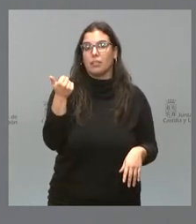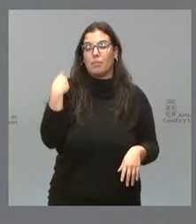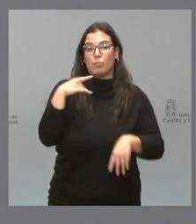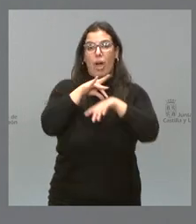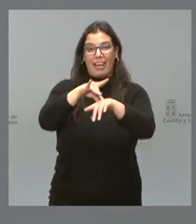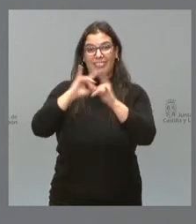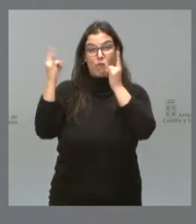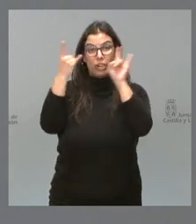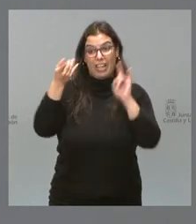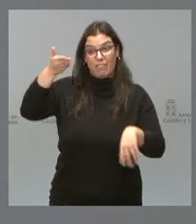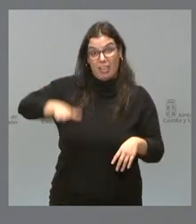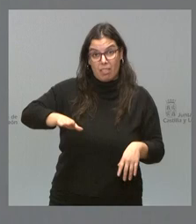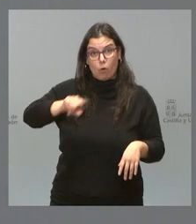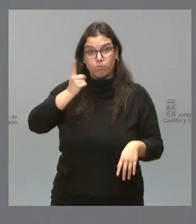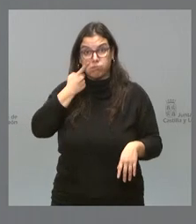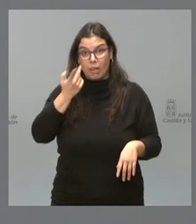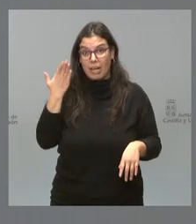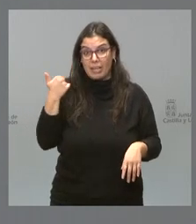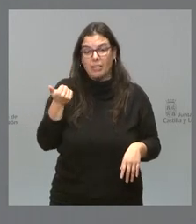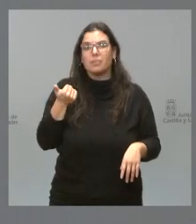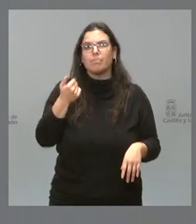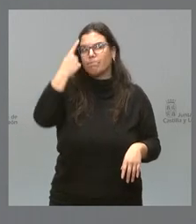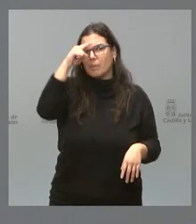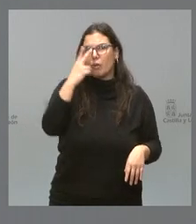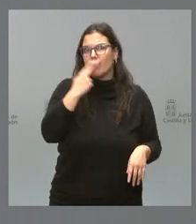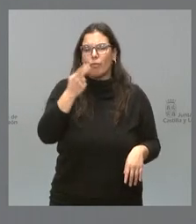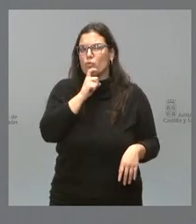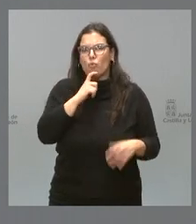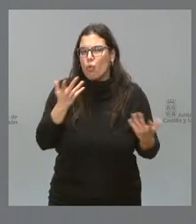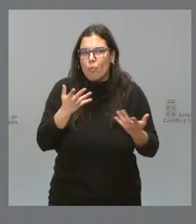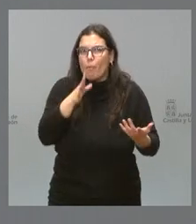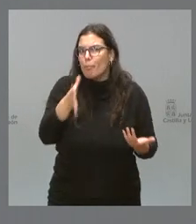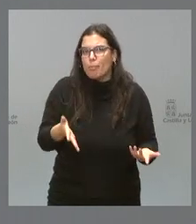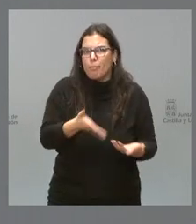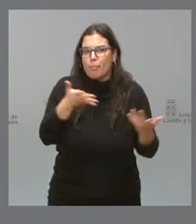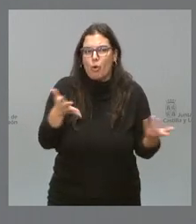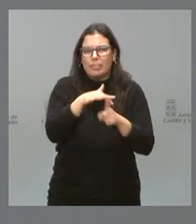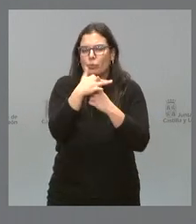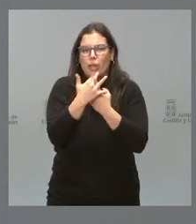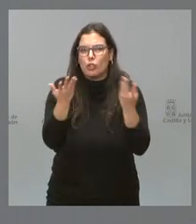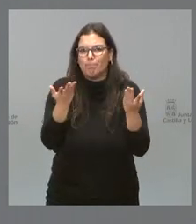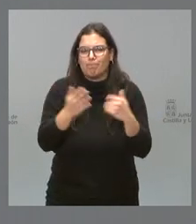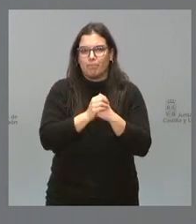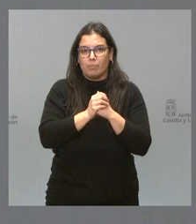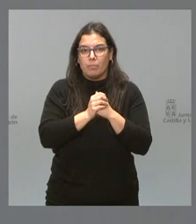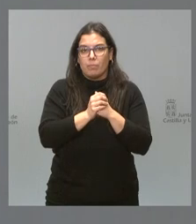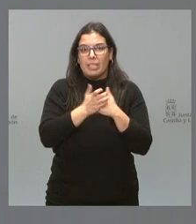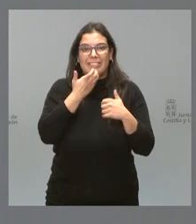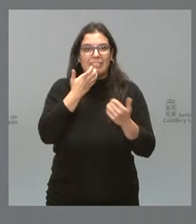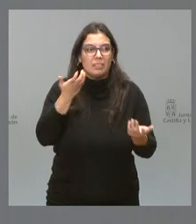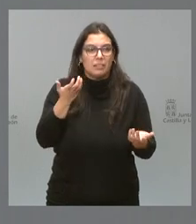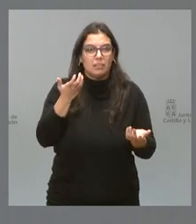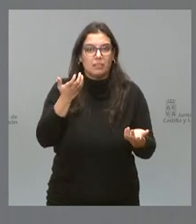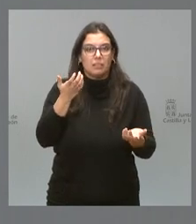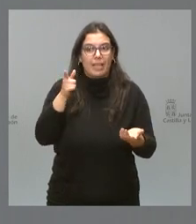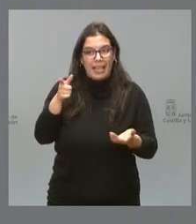forestal si si han tenido alguna confirmación de cómo han sido las circunstancias y estaba en